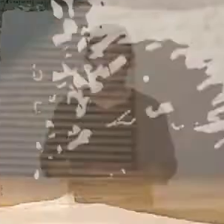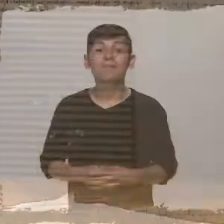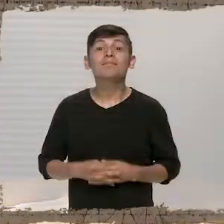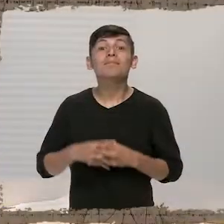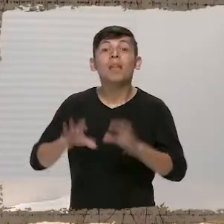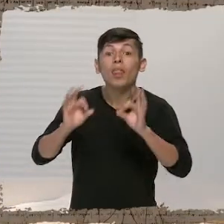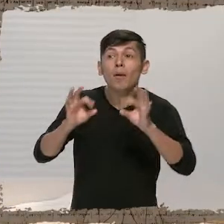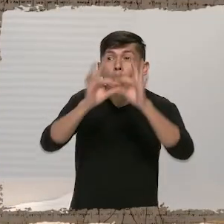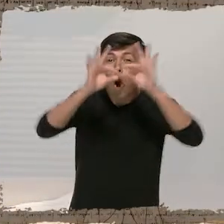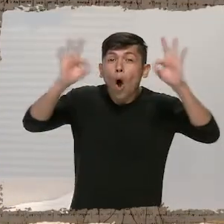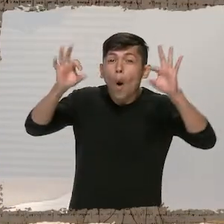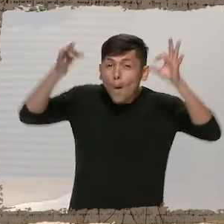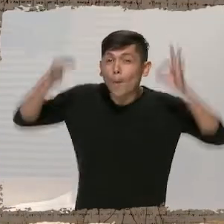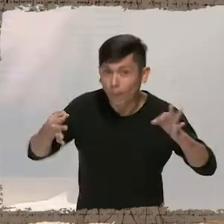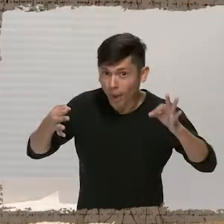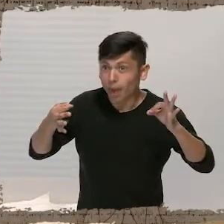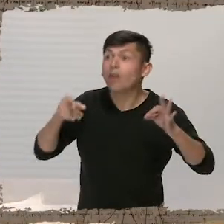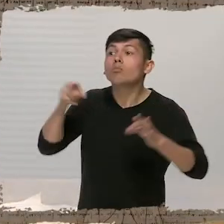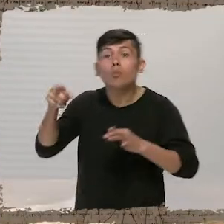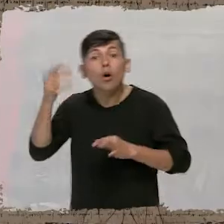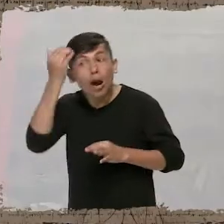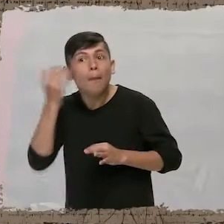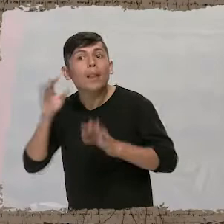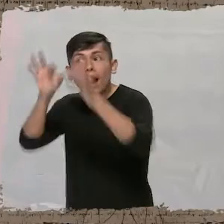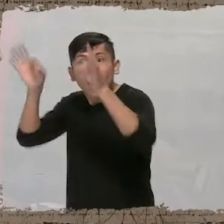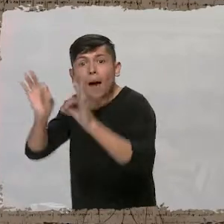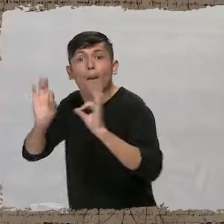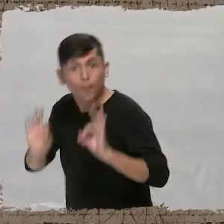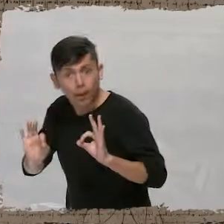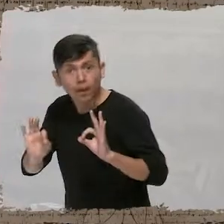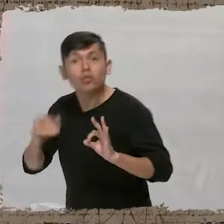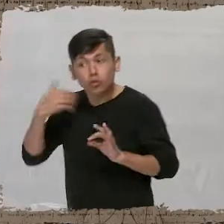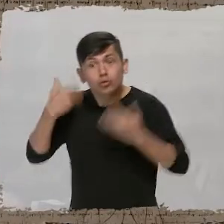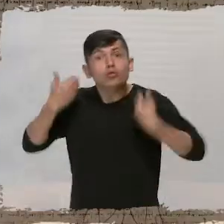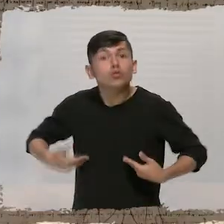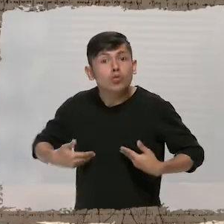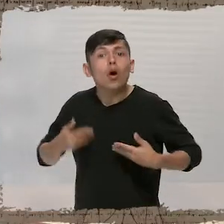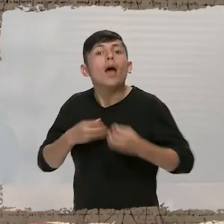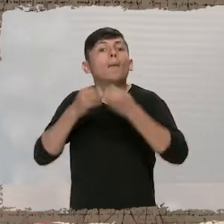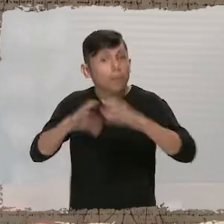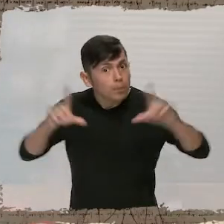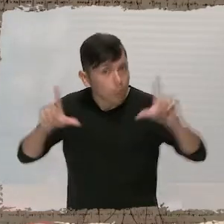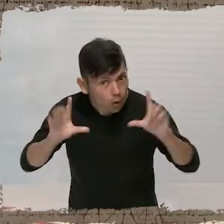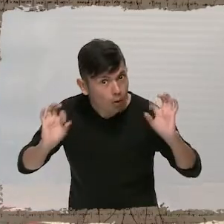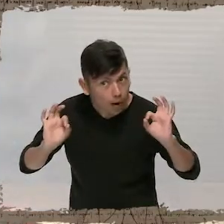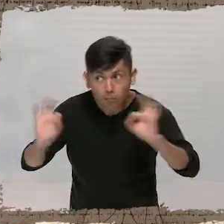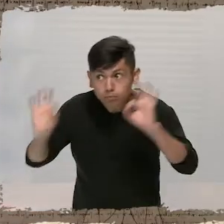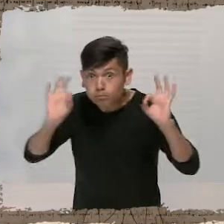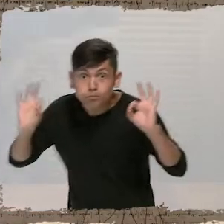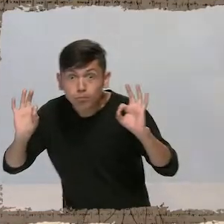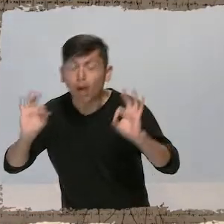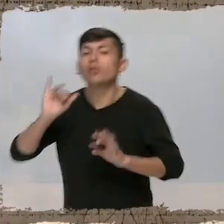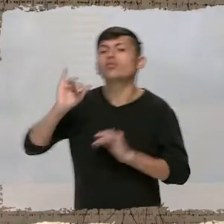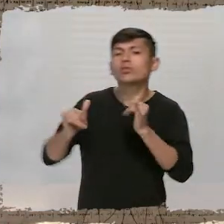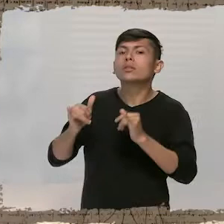con la línea y hasta el familión y busca eso es cambiar el cáncer mientras tanto yo voy a ir arrancando con el inicio él es tan